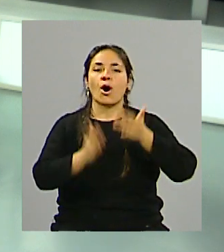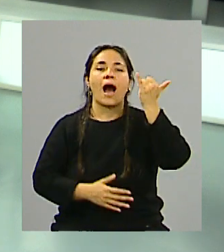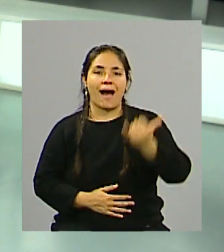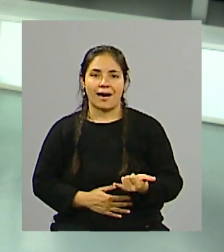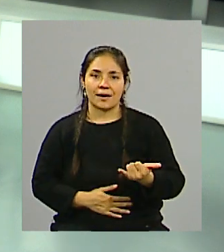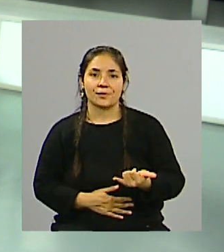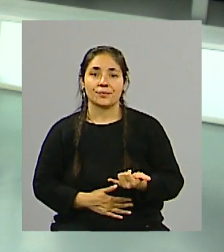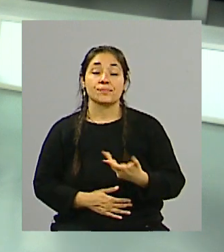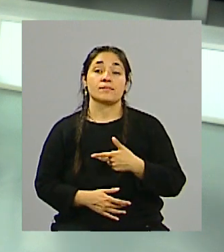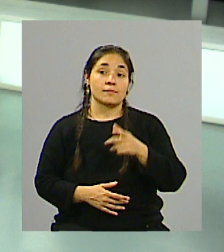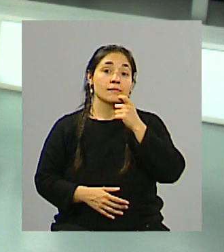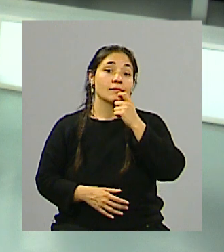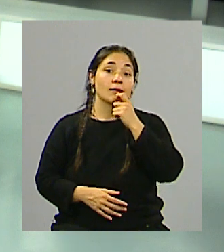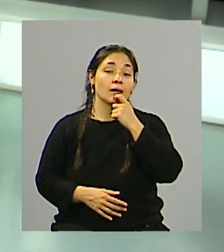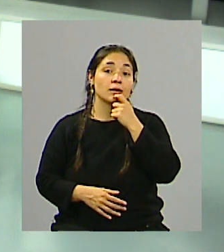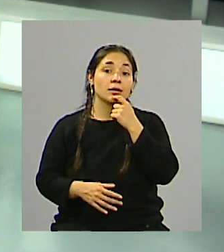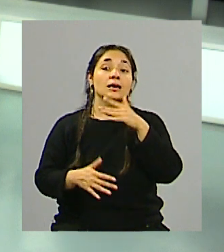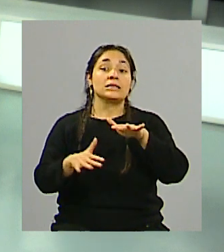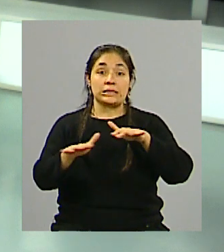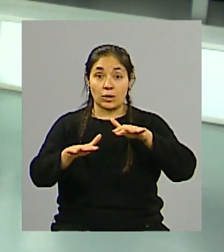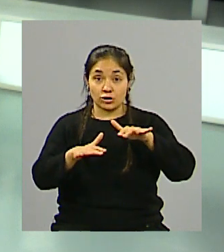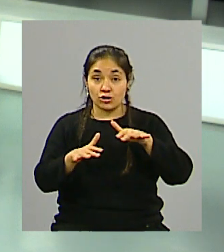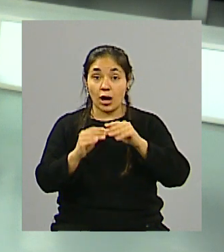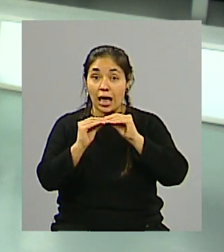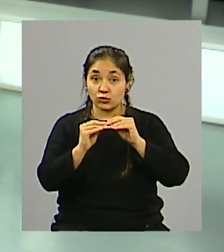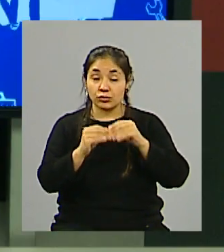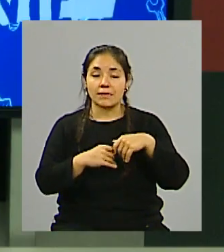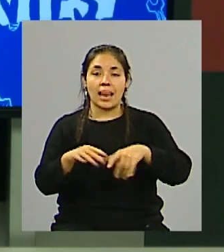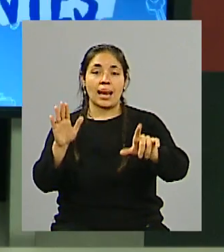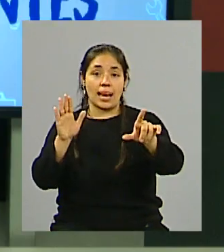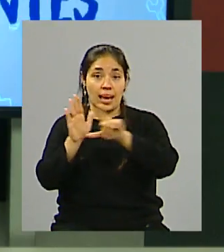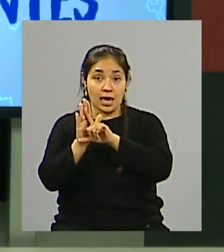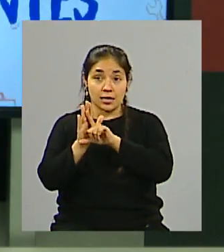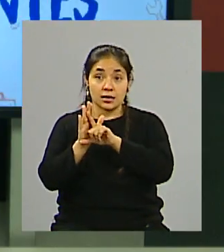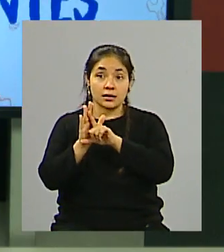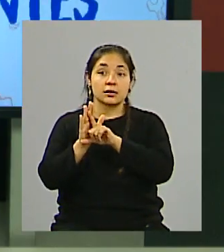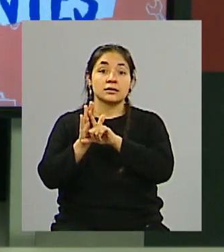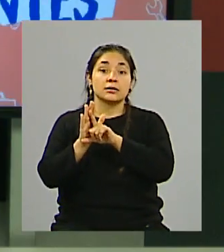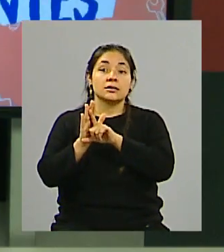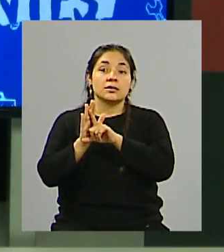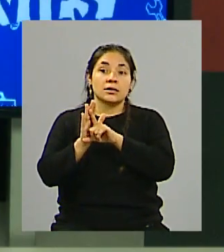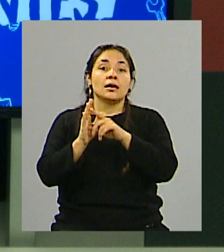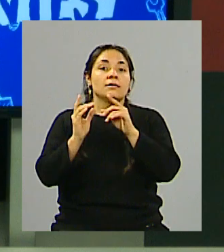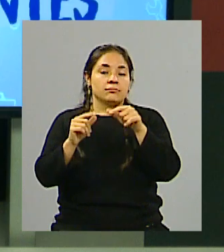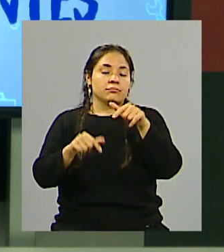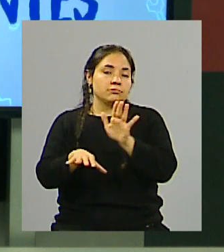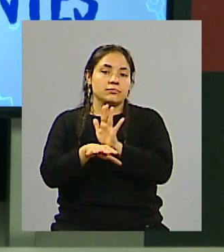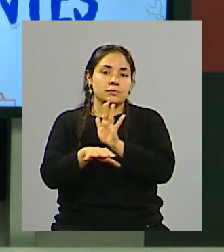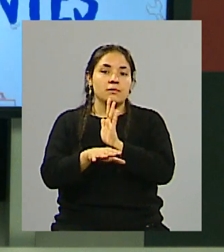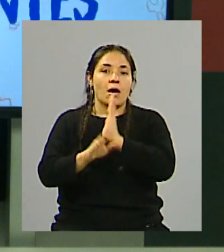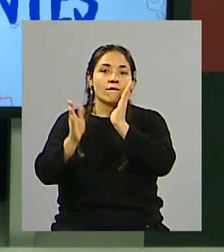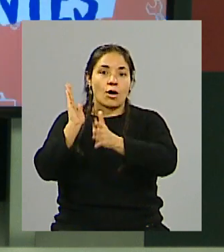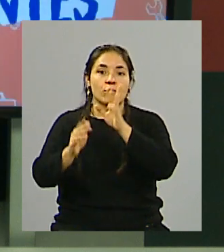¿sí? Cuando sucede alguna de esas cuestiones, según la ley, ¿sí? Si vamos a los conceptos de la ley, es cuando estamos ante un caso de violencia